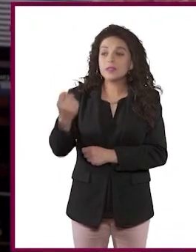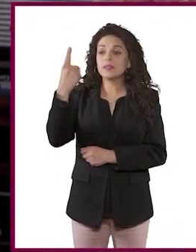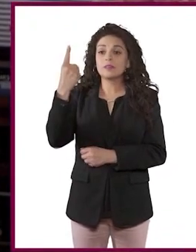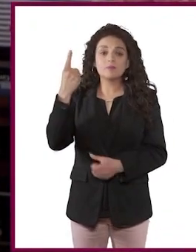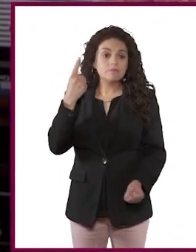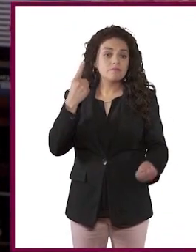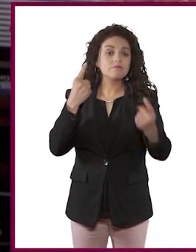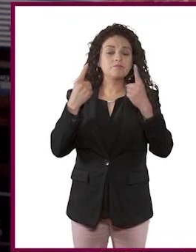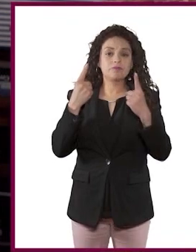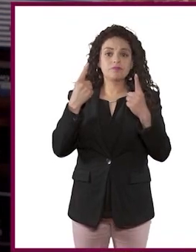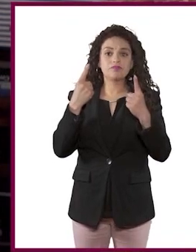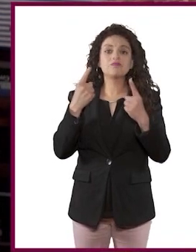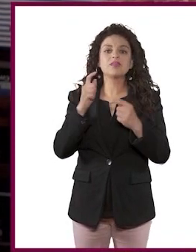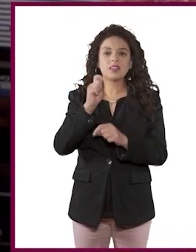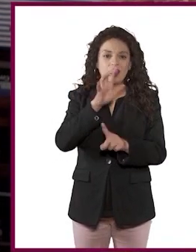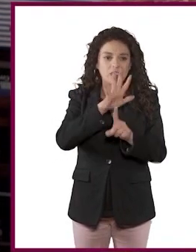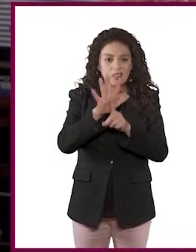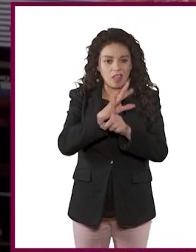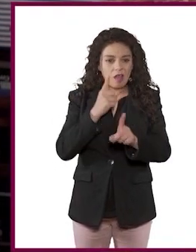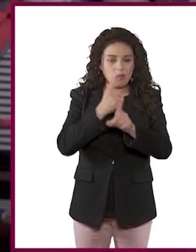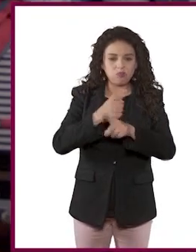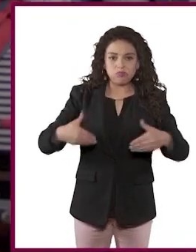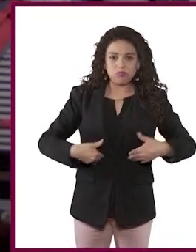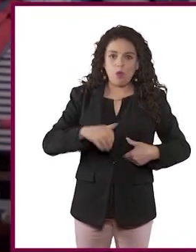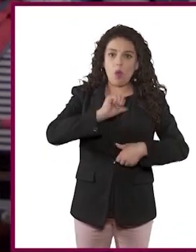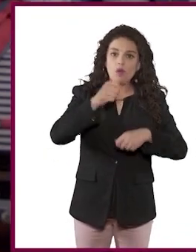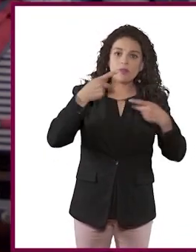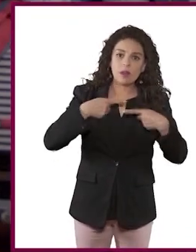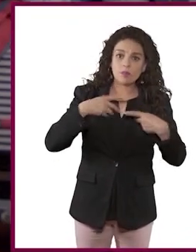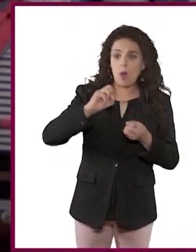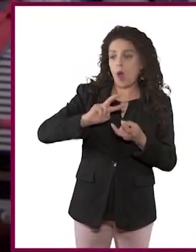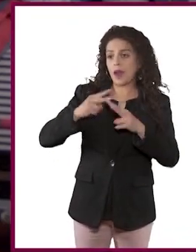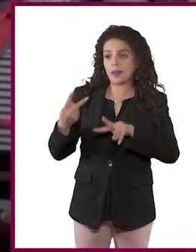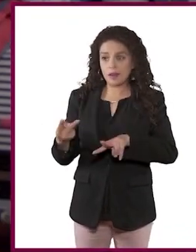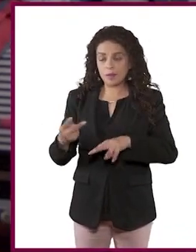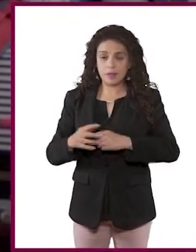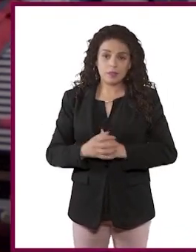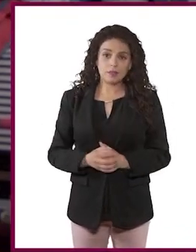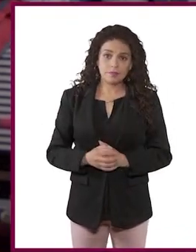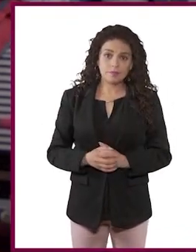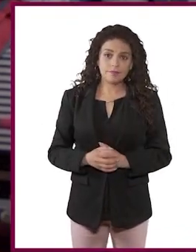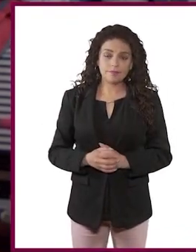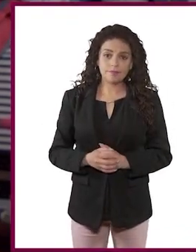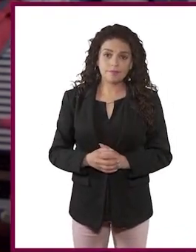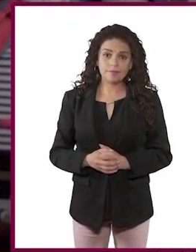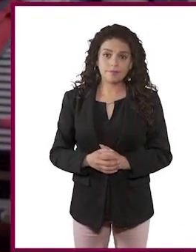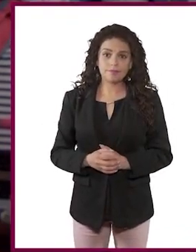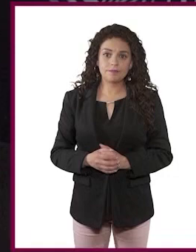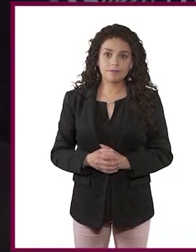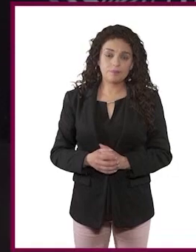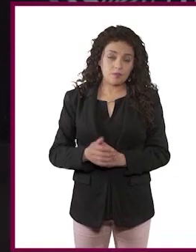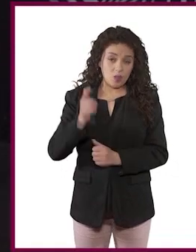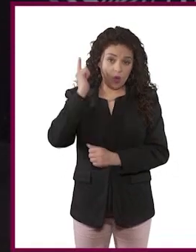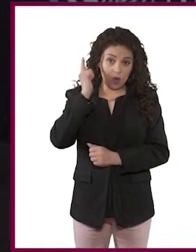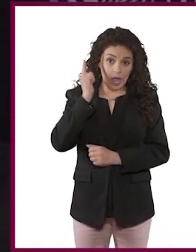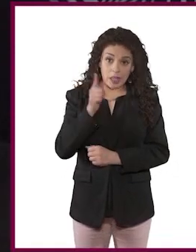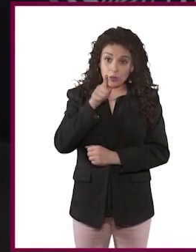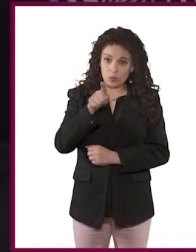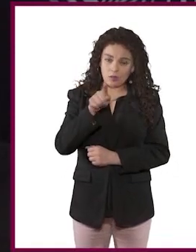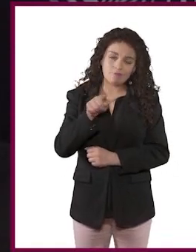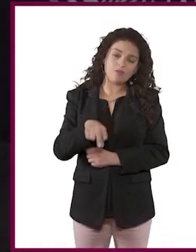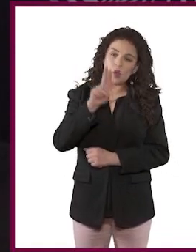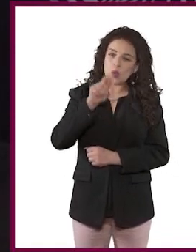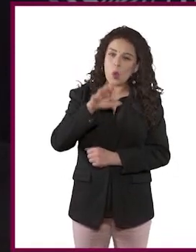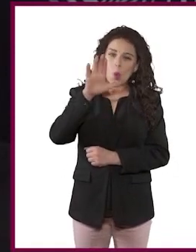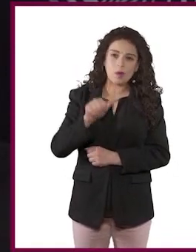de alguien que violente o acose a otra persona y por ende, gente que es violentada o acosada. Ojalá que